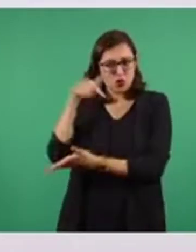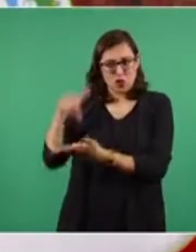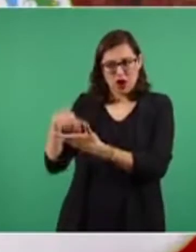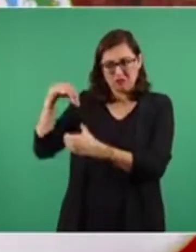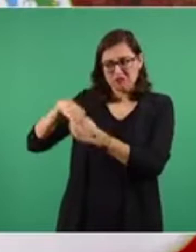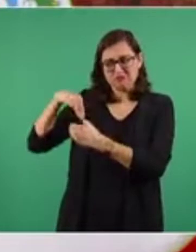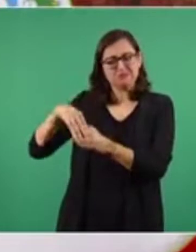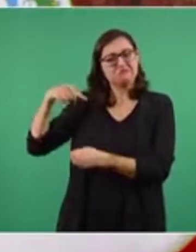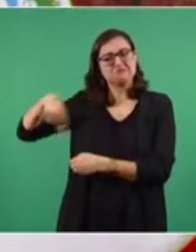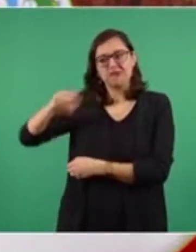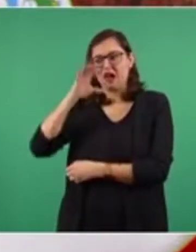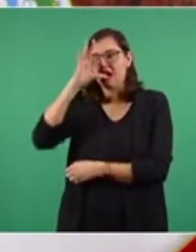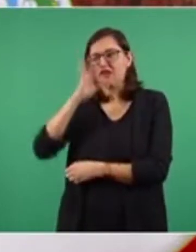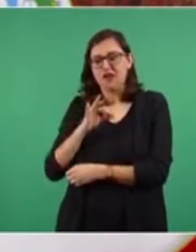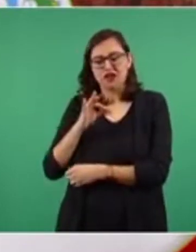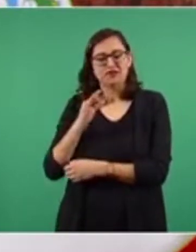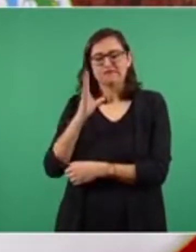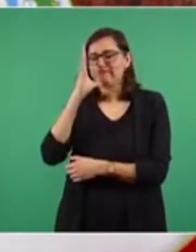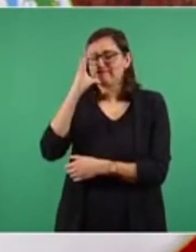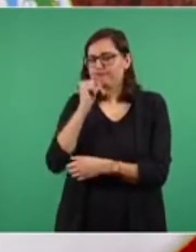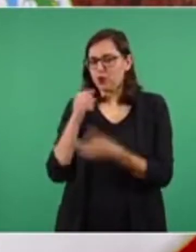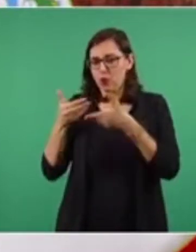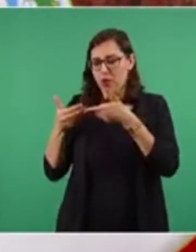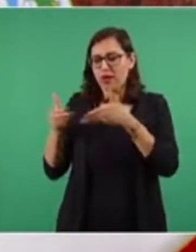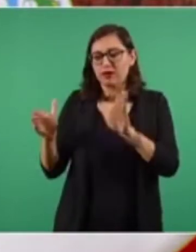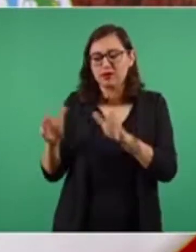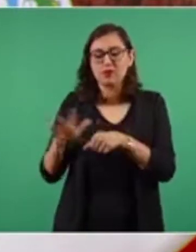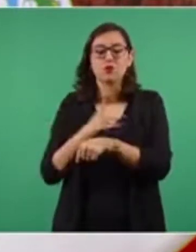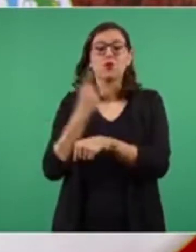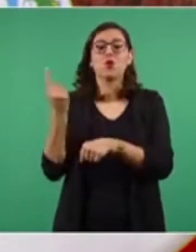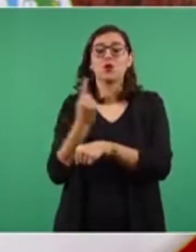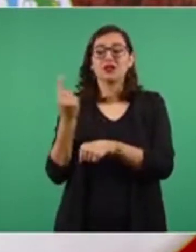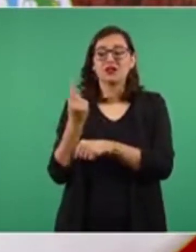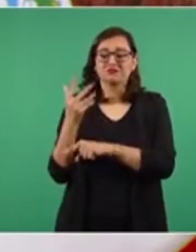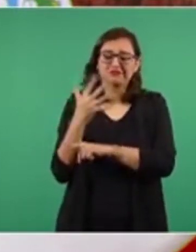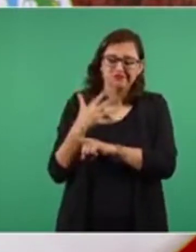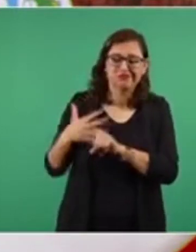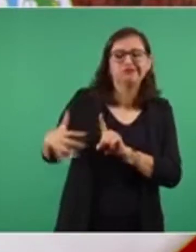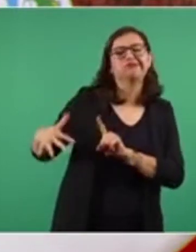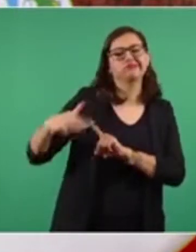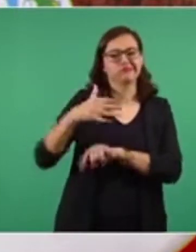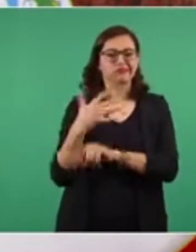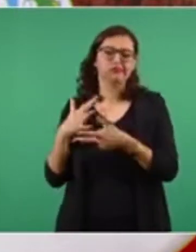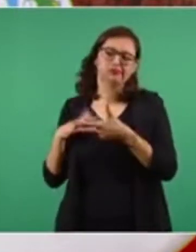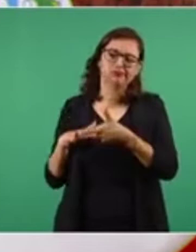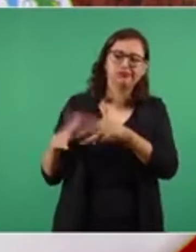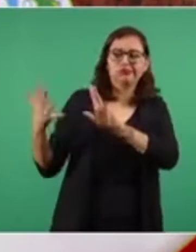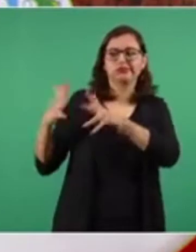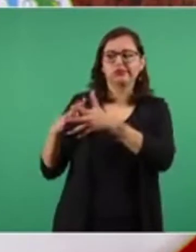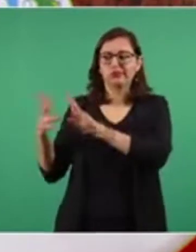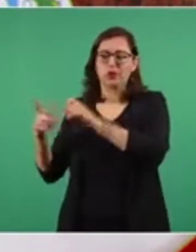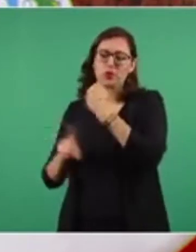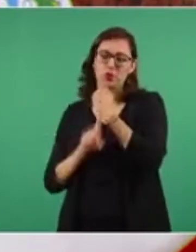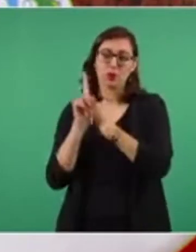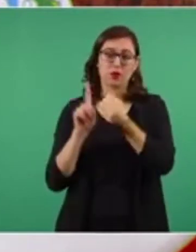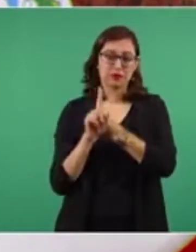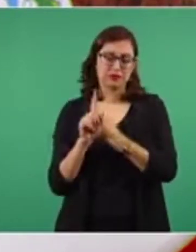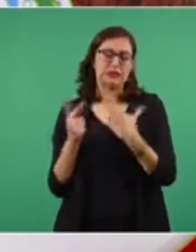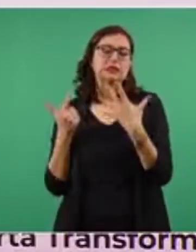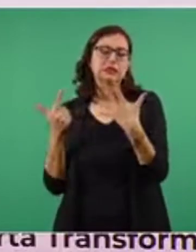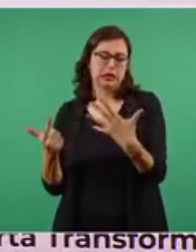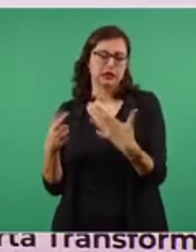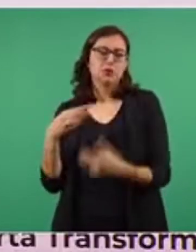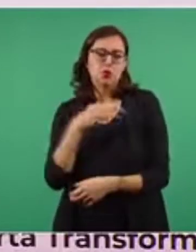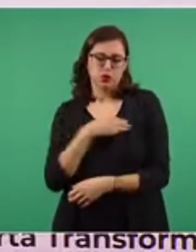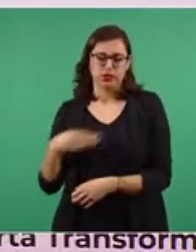instaladas por el ambiente de violencia en algunos lugares de 7 municipios del